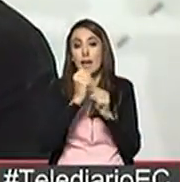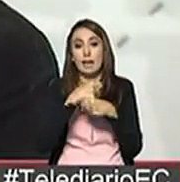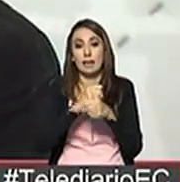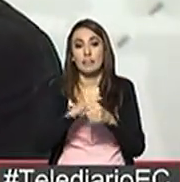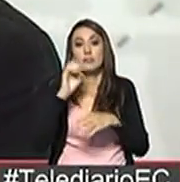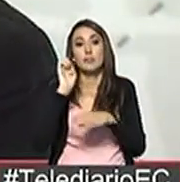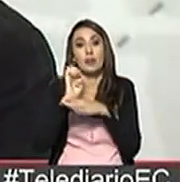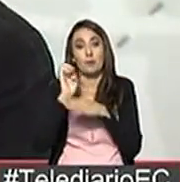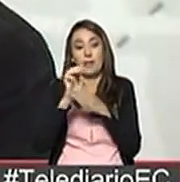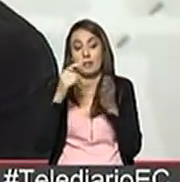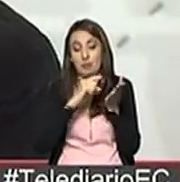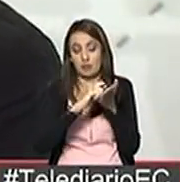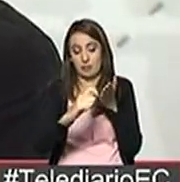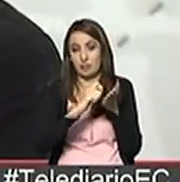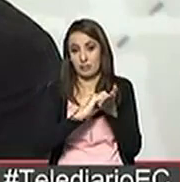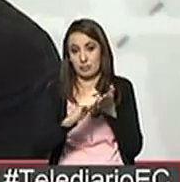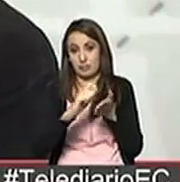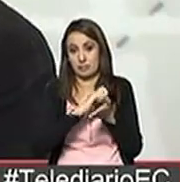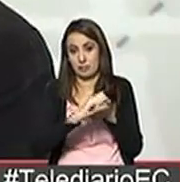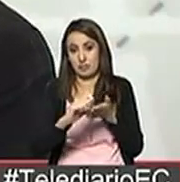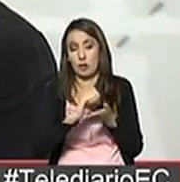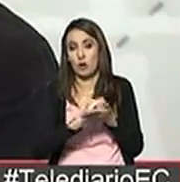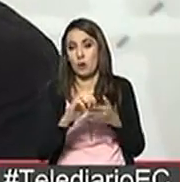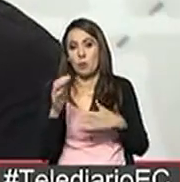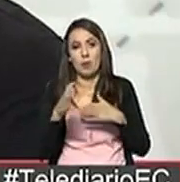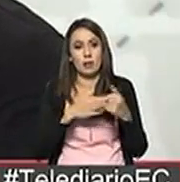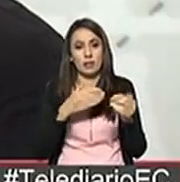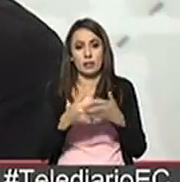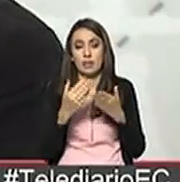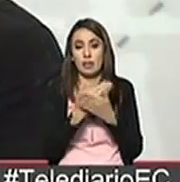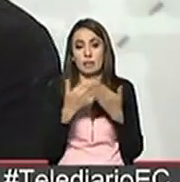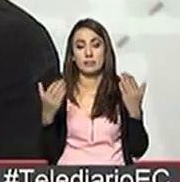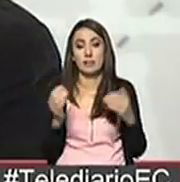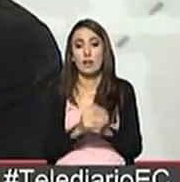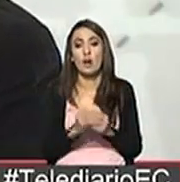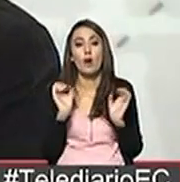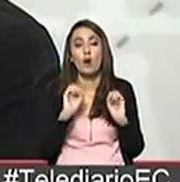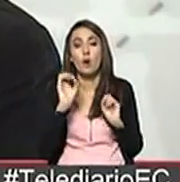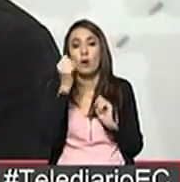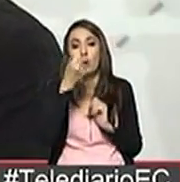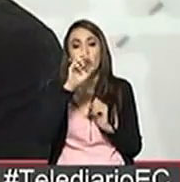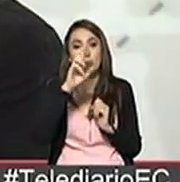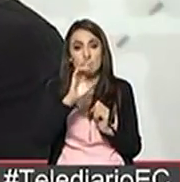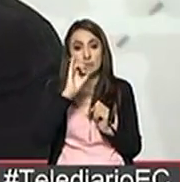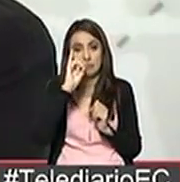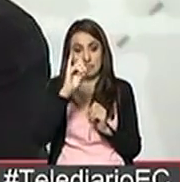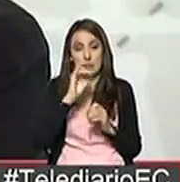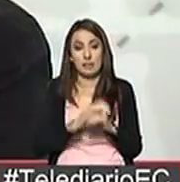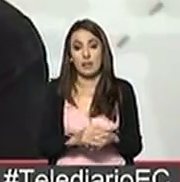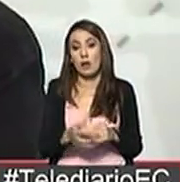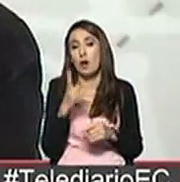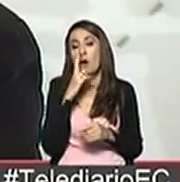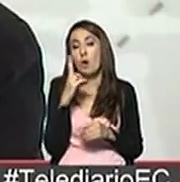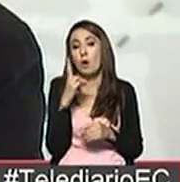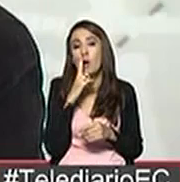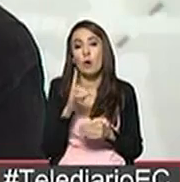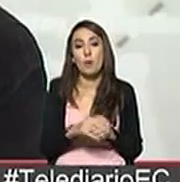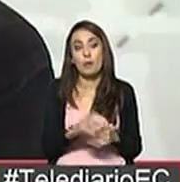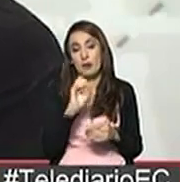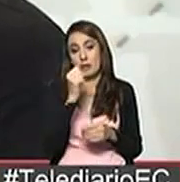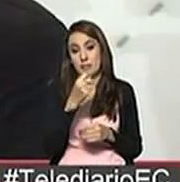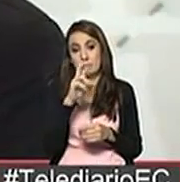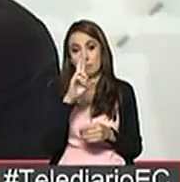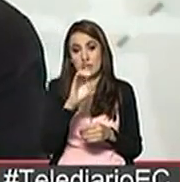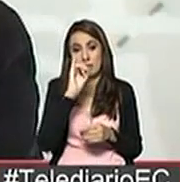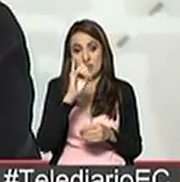o, uh-huh. o en las destilados que dice SRI. En los tabacos, por ejemplo, las cajitas de tabaco y eso también.